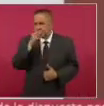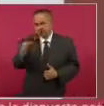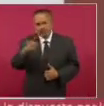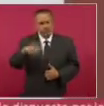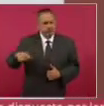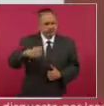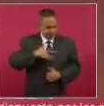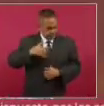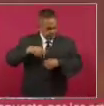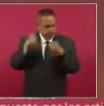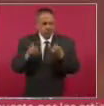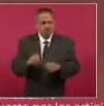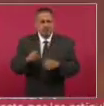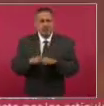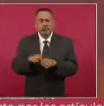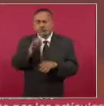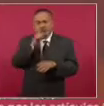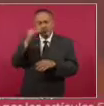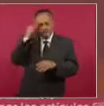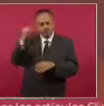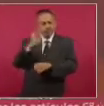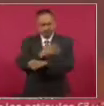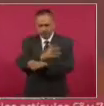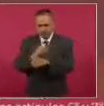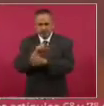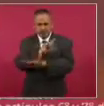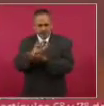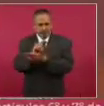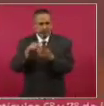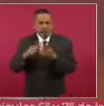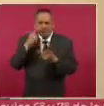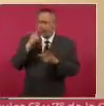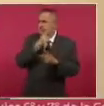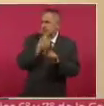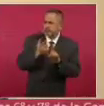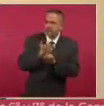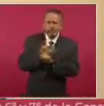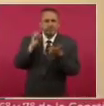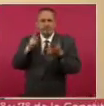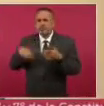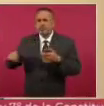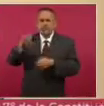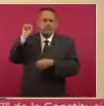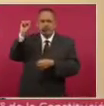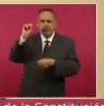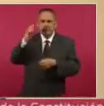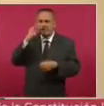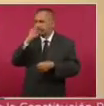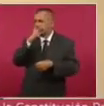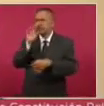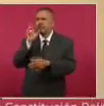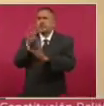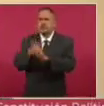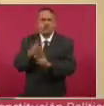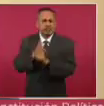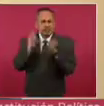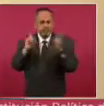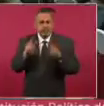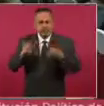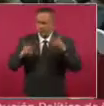seguros de que bajo los mismos criterios de legalidad, democracia, libertad sindical y justicia para los